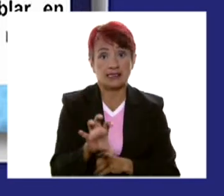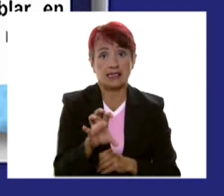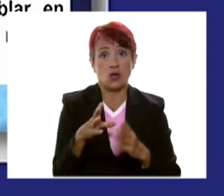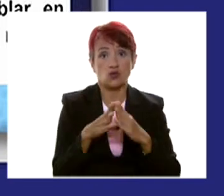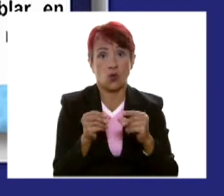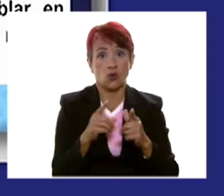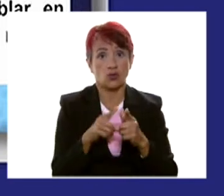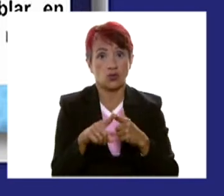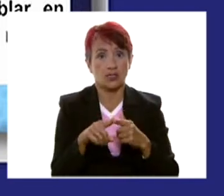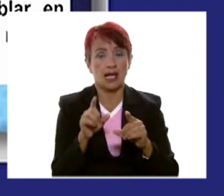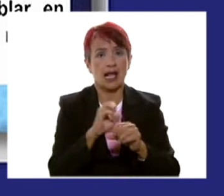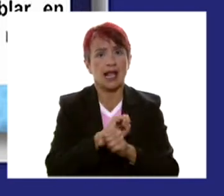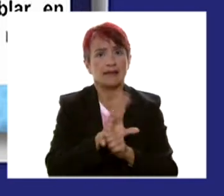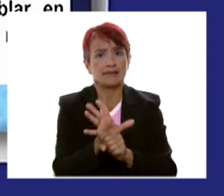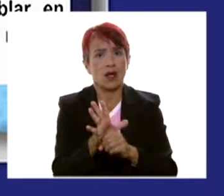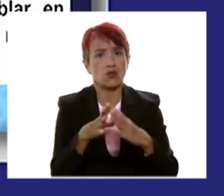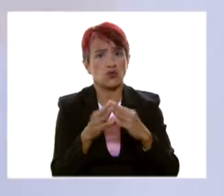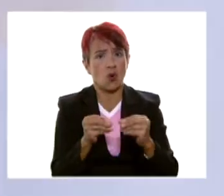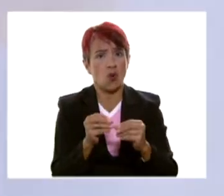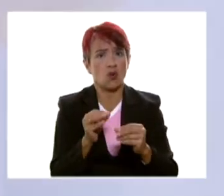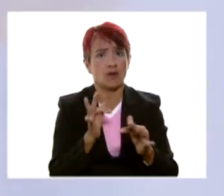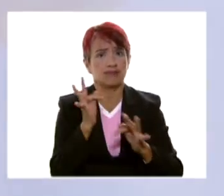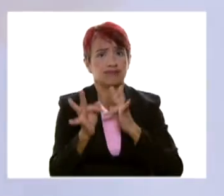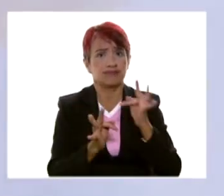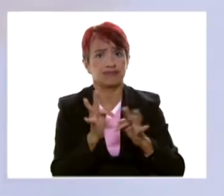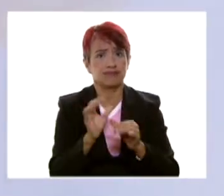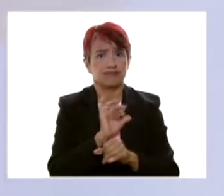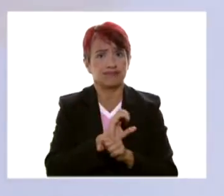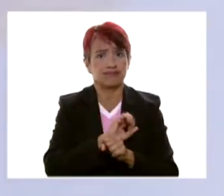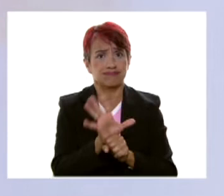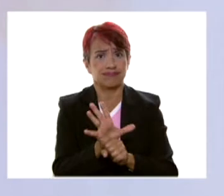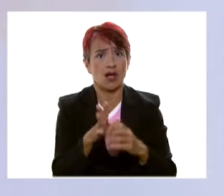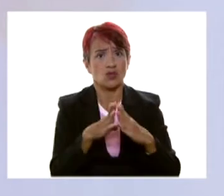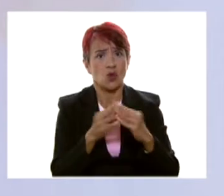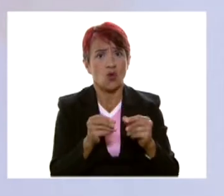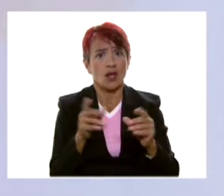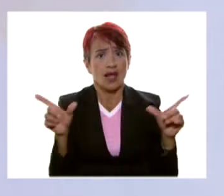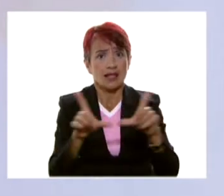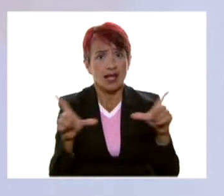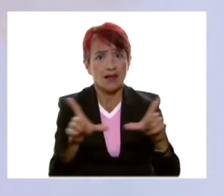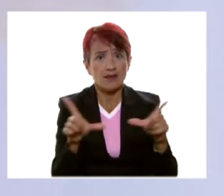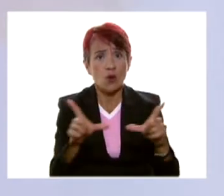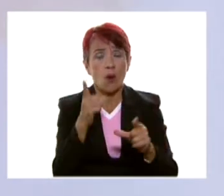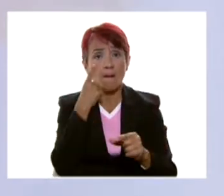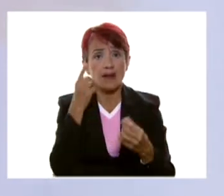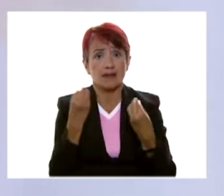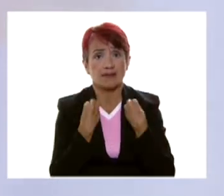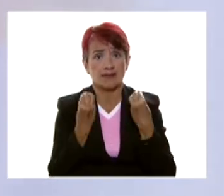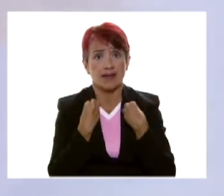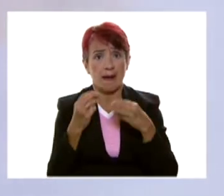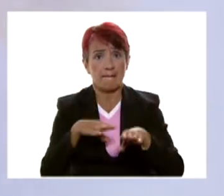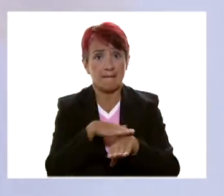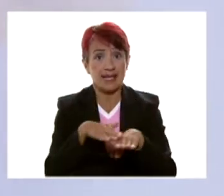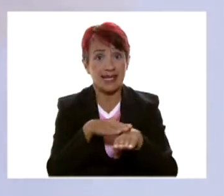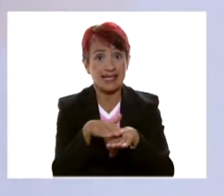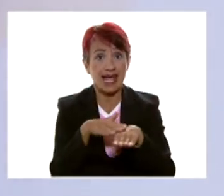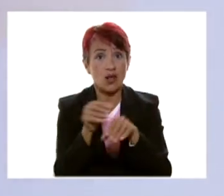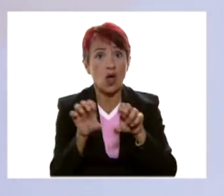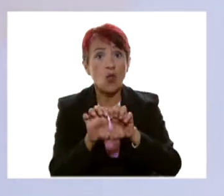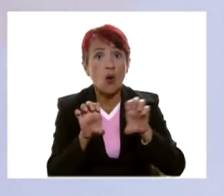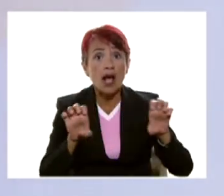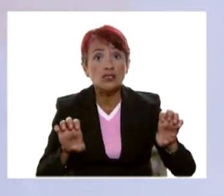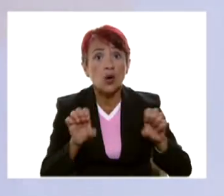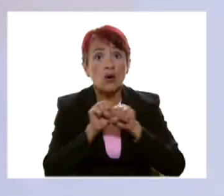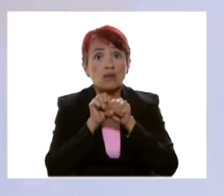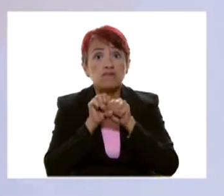ejemplo esta pandemia desde el 2020, 2021, que a través de las pantallas de Vive TV, a través del Ministerio de Educación, implementaron todo lo que es